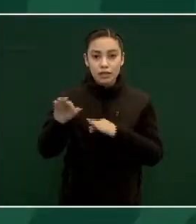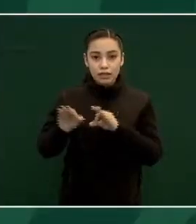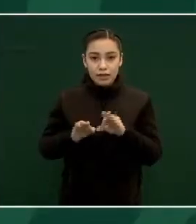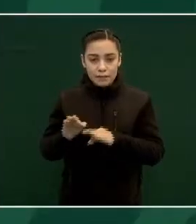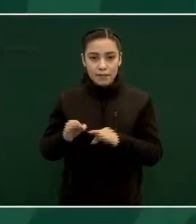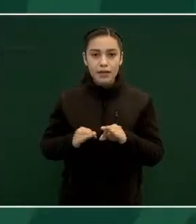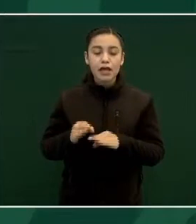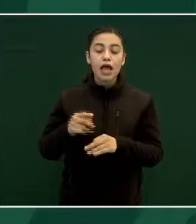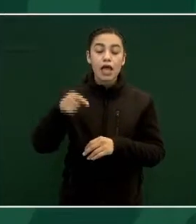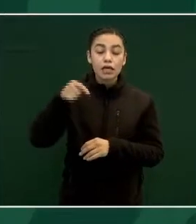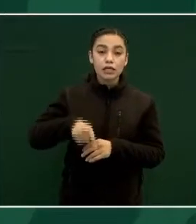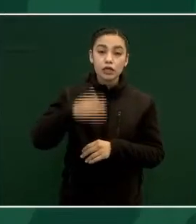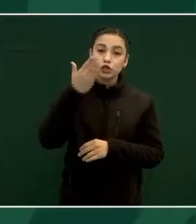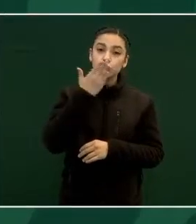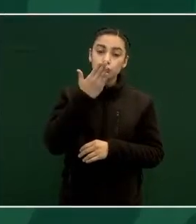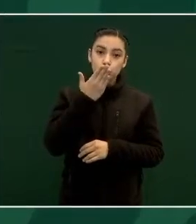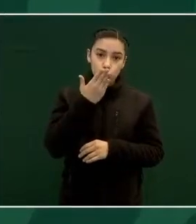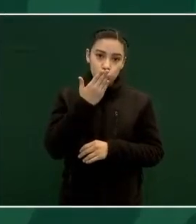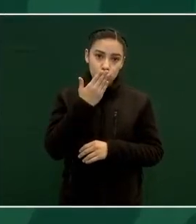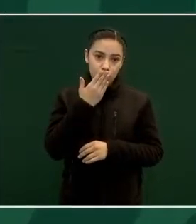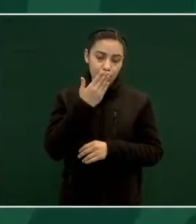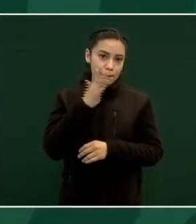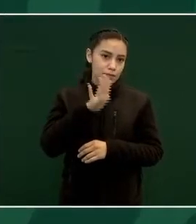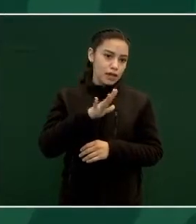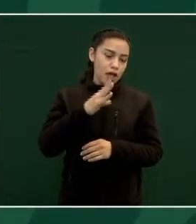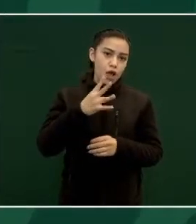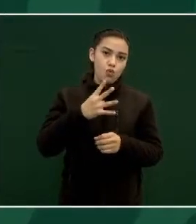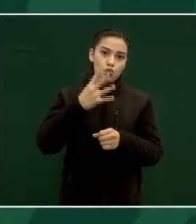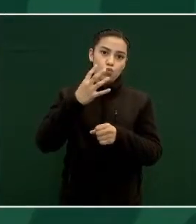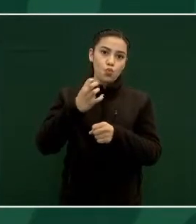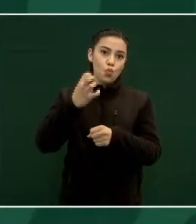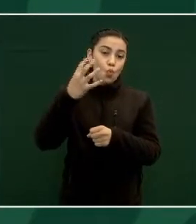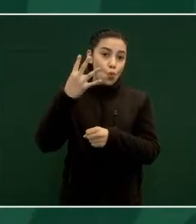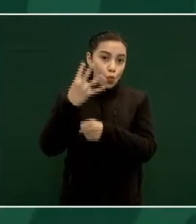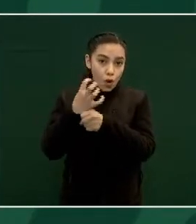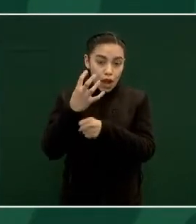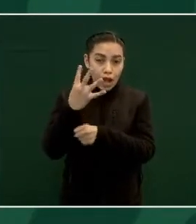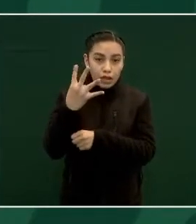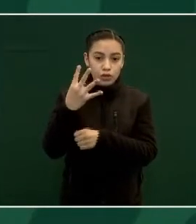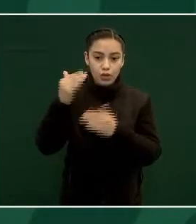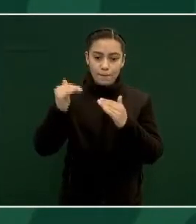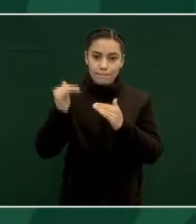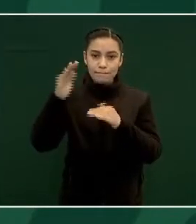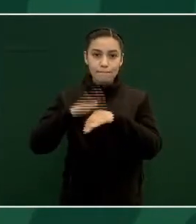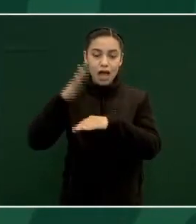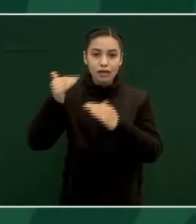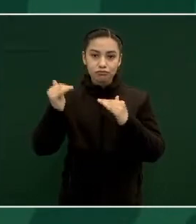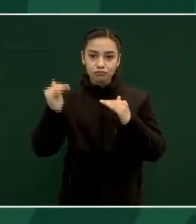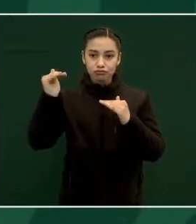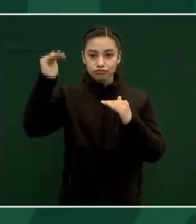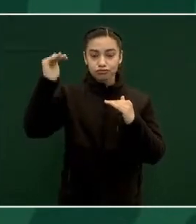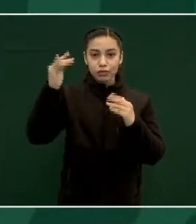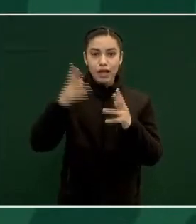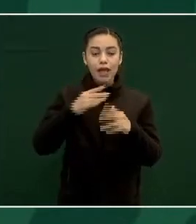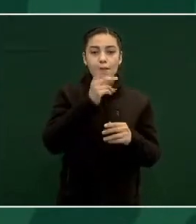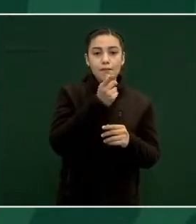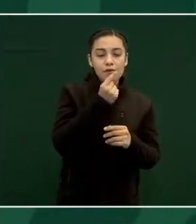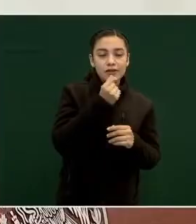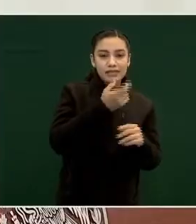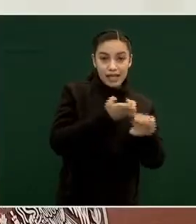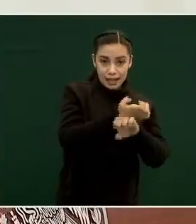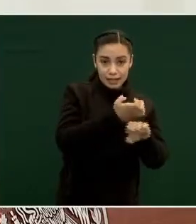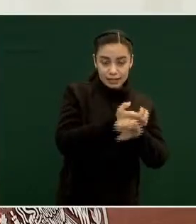Casi cuadruplica la fuerza de la Policía Estatal de Seguridad Pública. Consecuentemente, uno